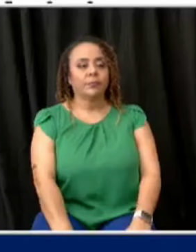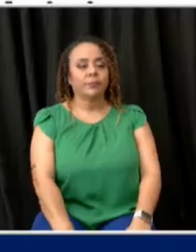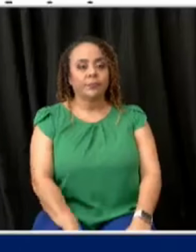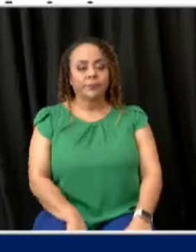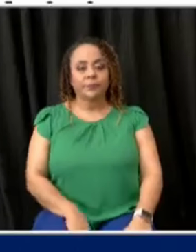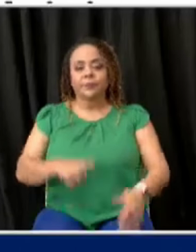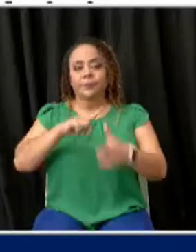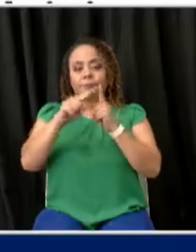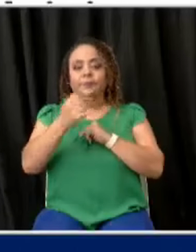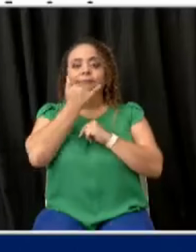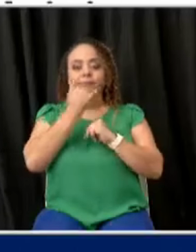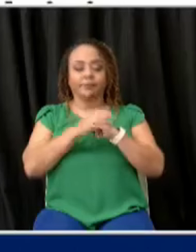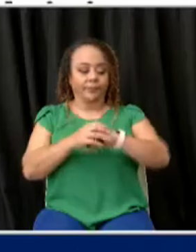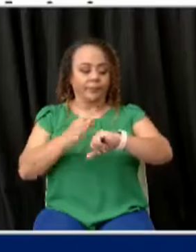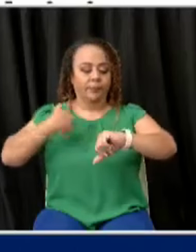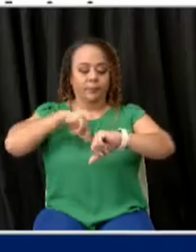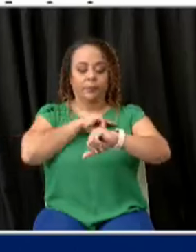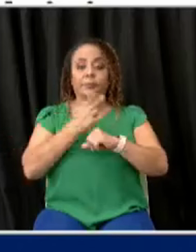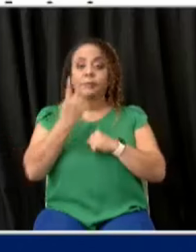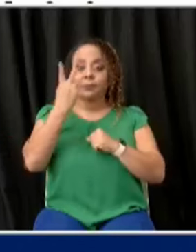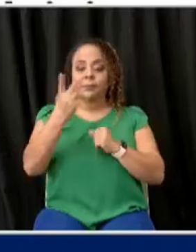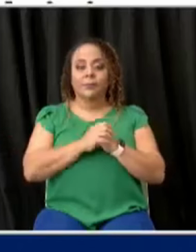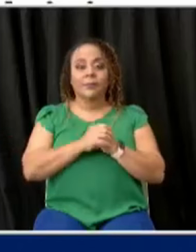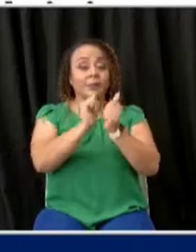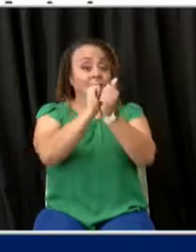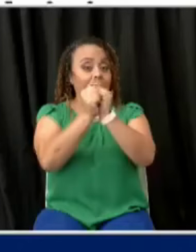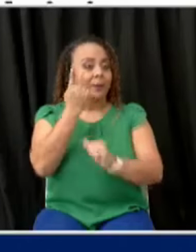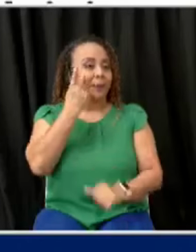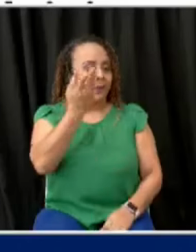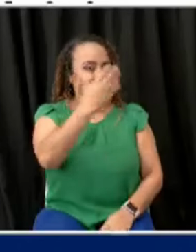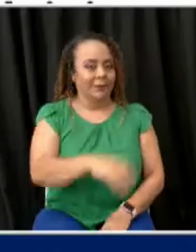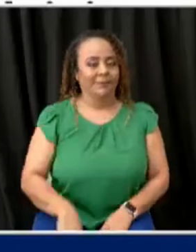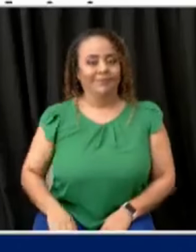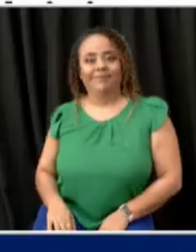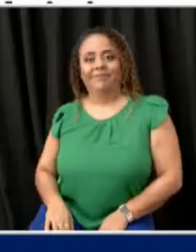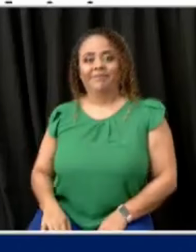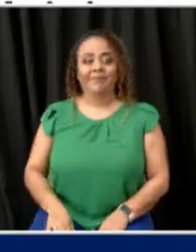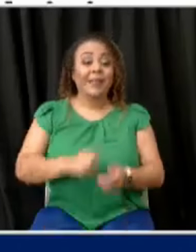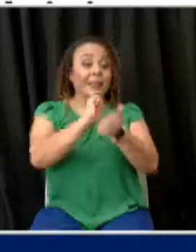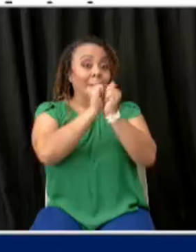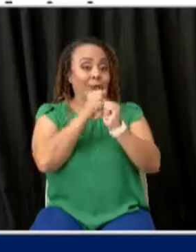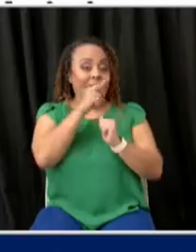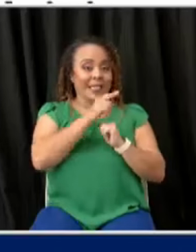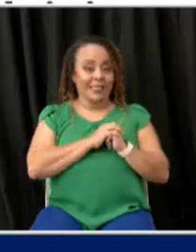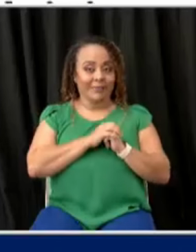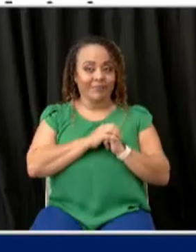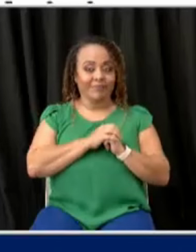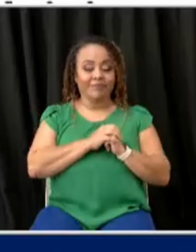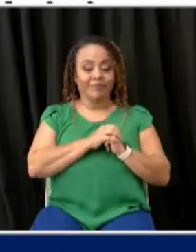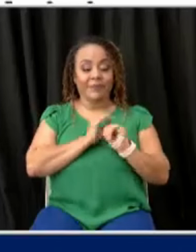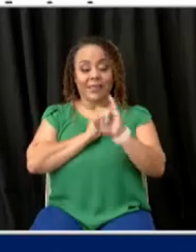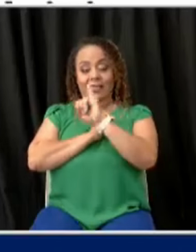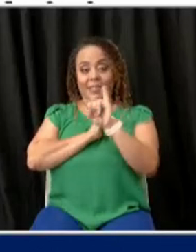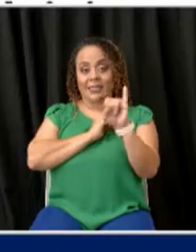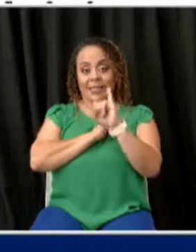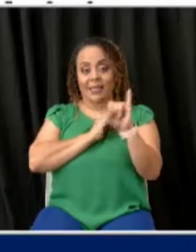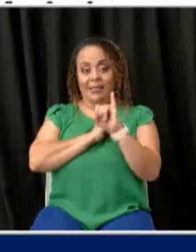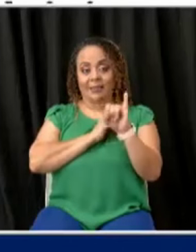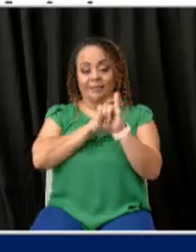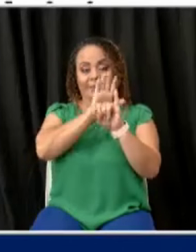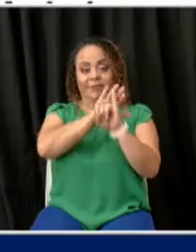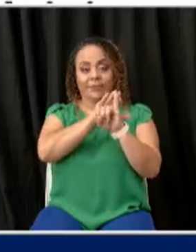sigue. Nosotros vemos en deportistas, vean esas gráficas en deportistas, la gráfica de la izquierda pone en